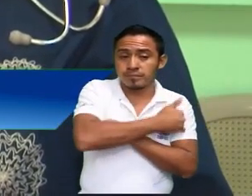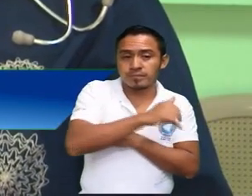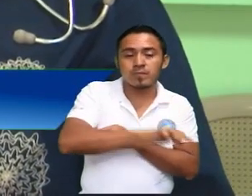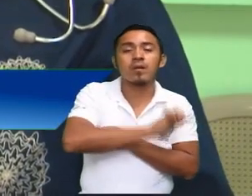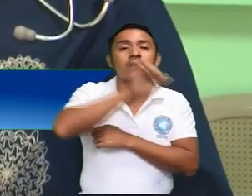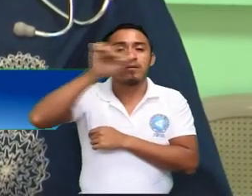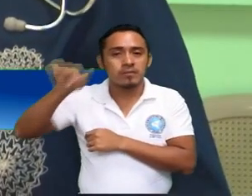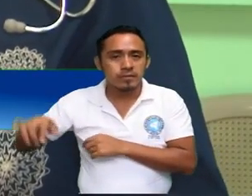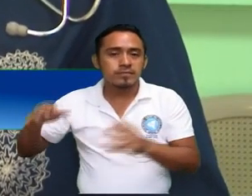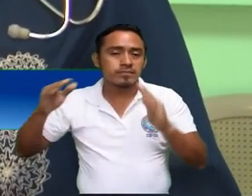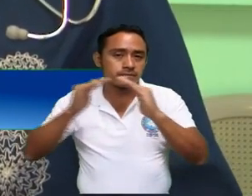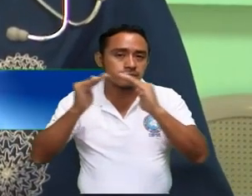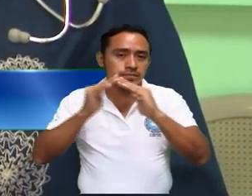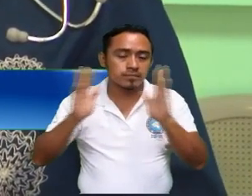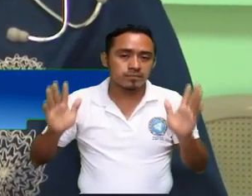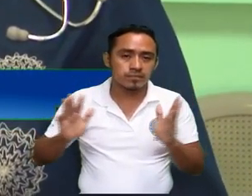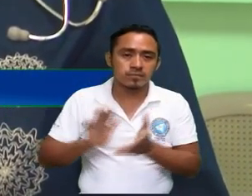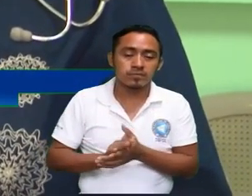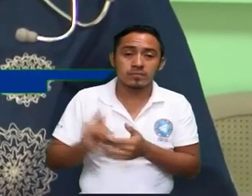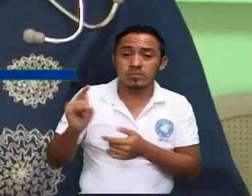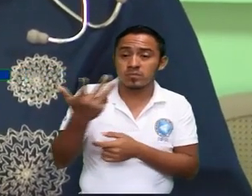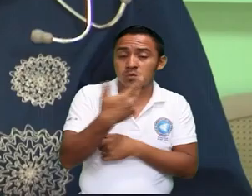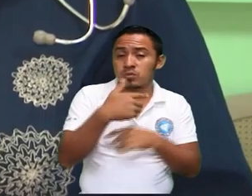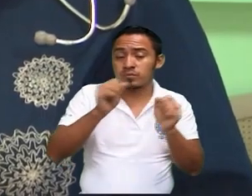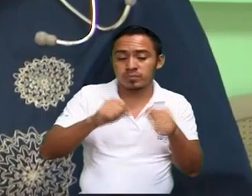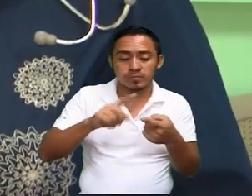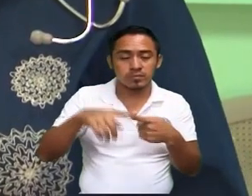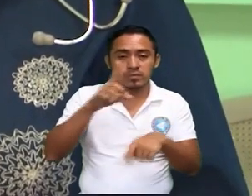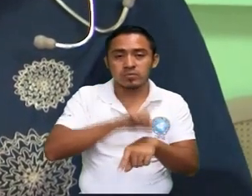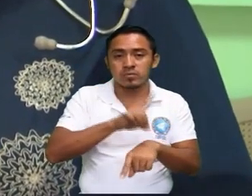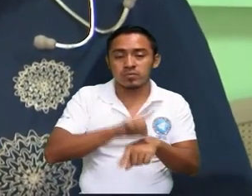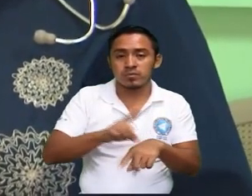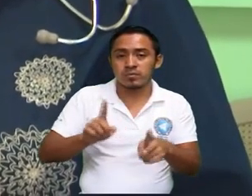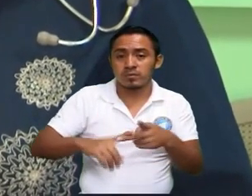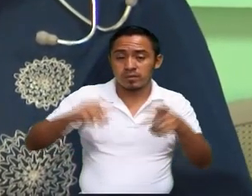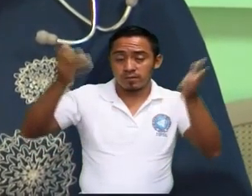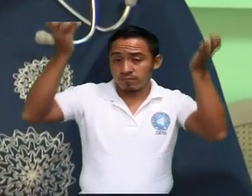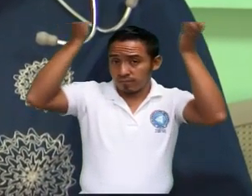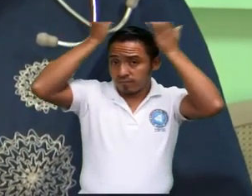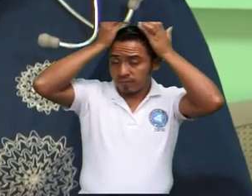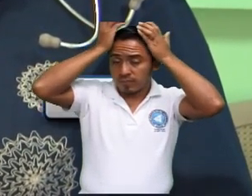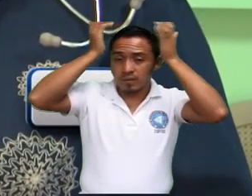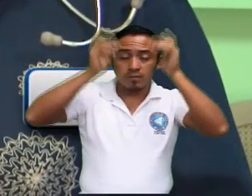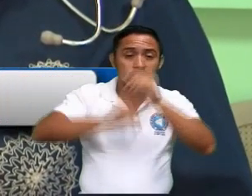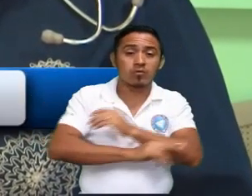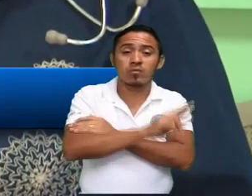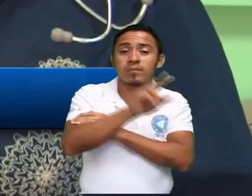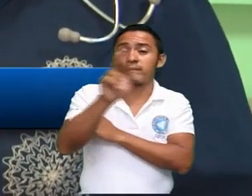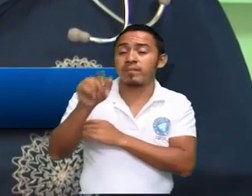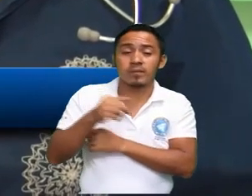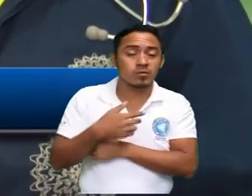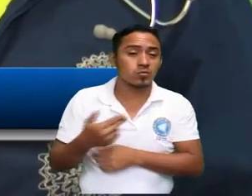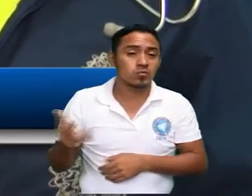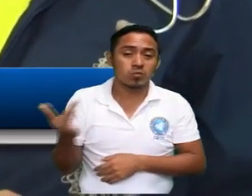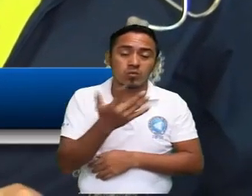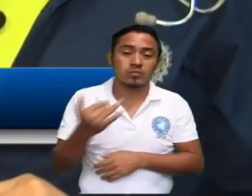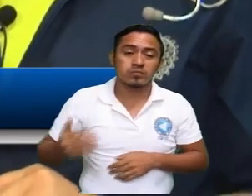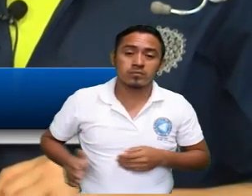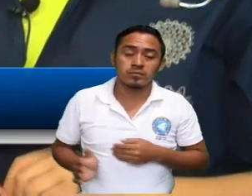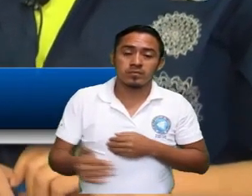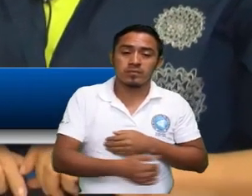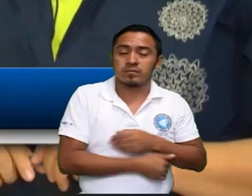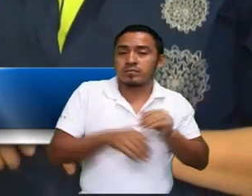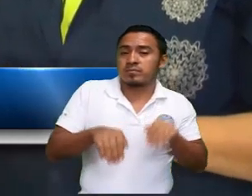en la casa. Así que todos están capacitados, médicos y enfermeras, es que todos hacen canguro. ¿Alguna experiencia que le haya